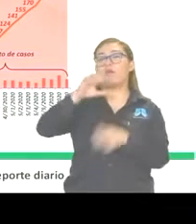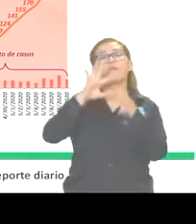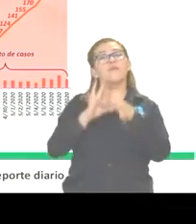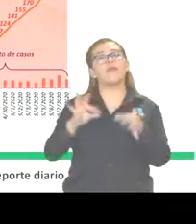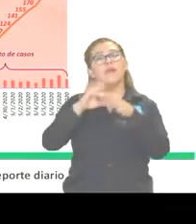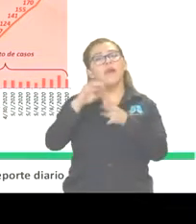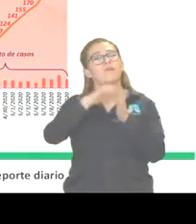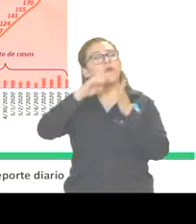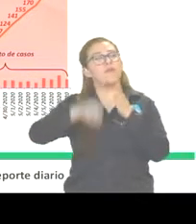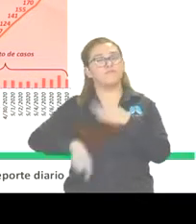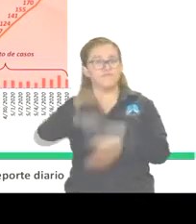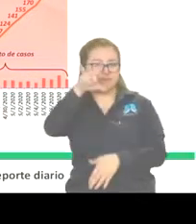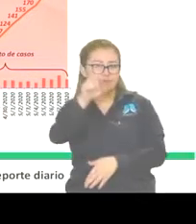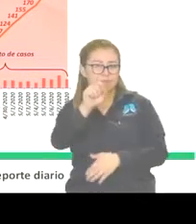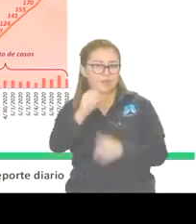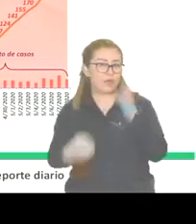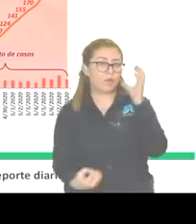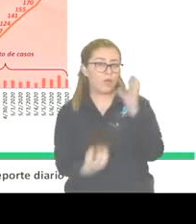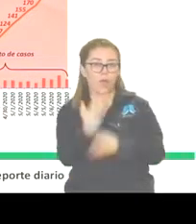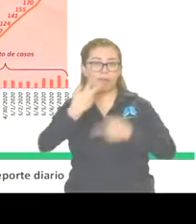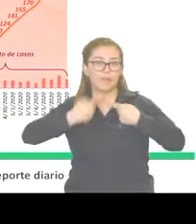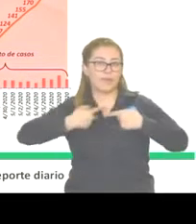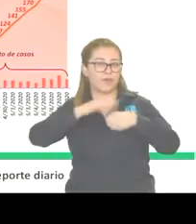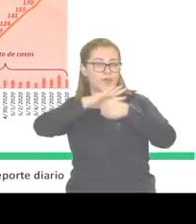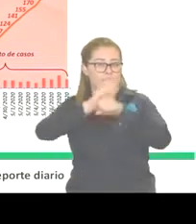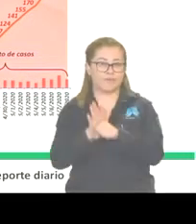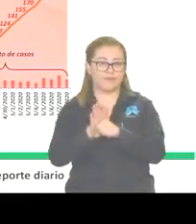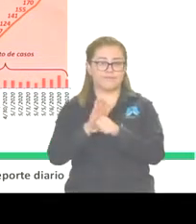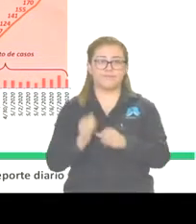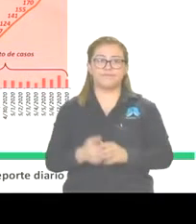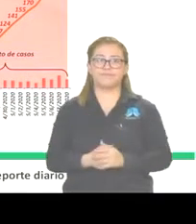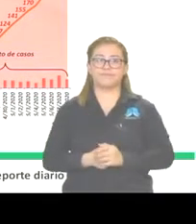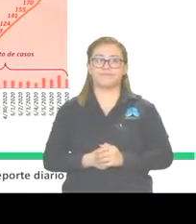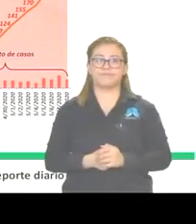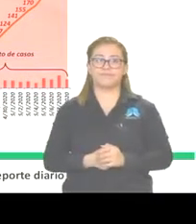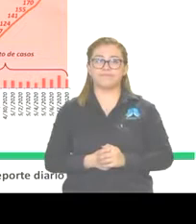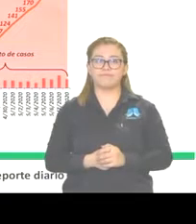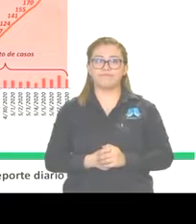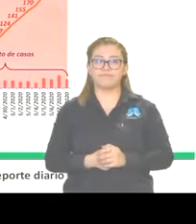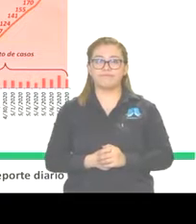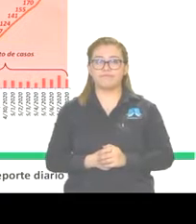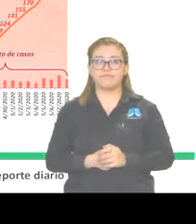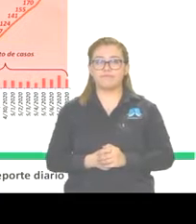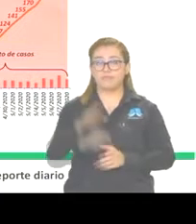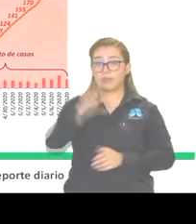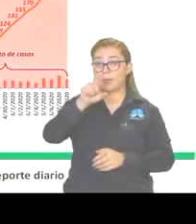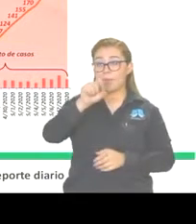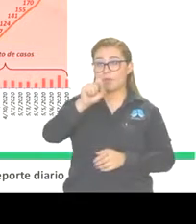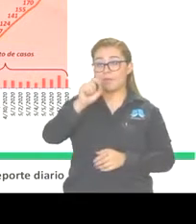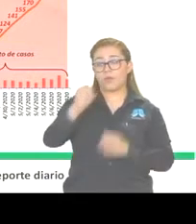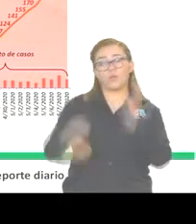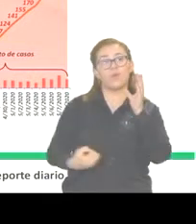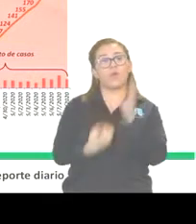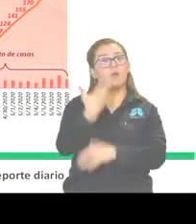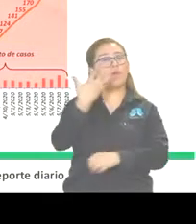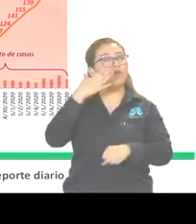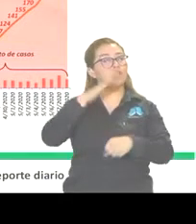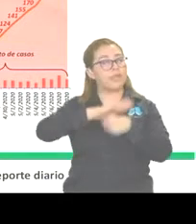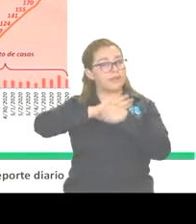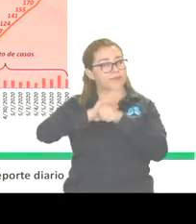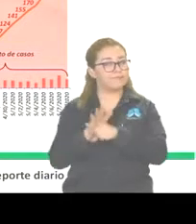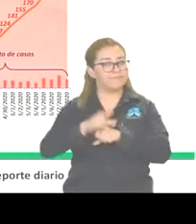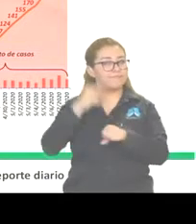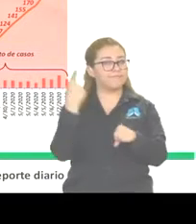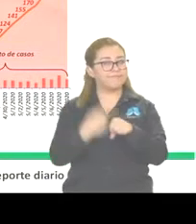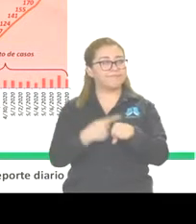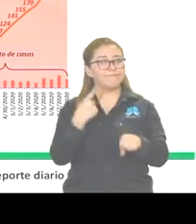damos cuenta de 20 casos adicionales, si me das la que sigue, por favor. Son 20 nuevos casos y también pues tenemos que dar